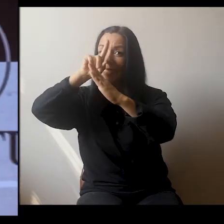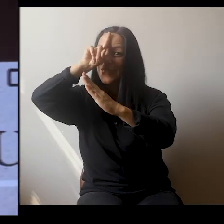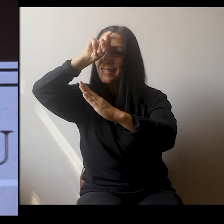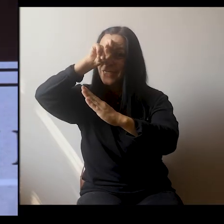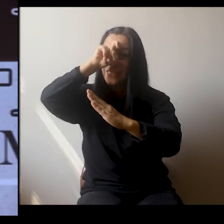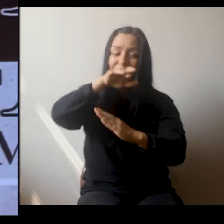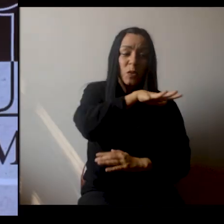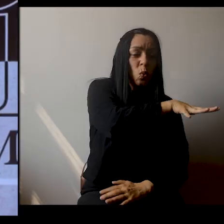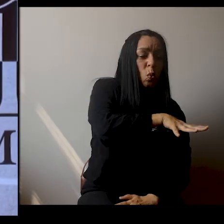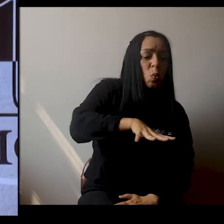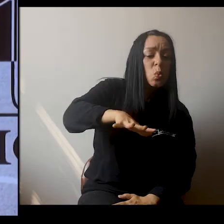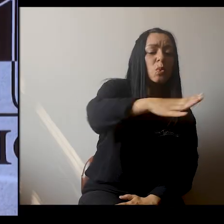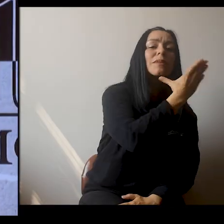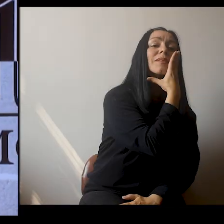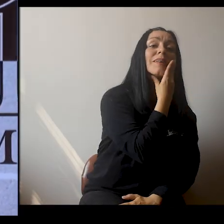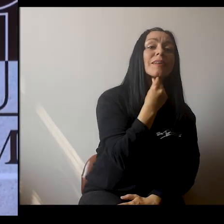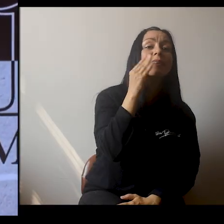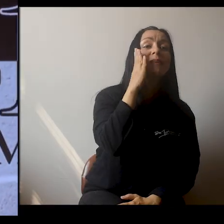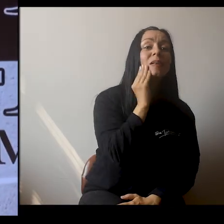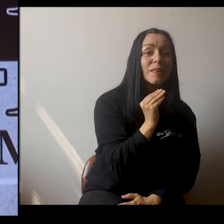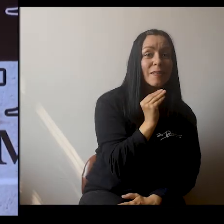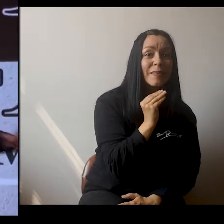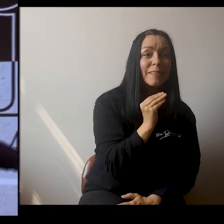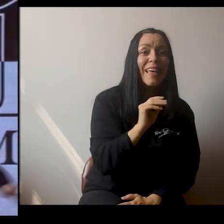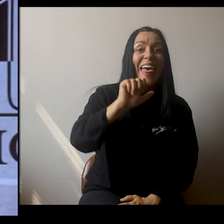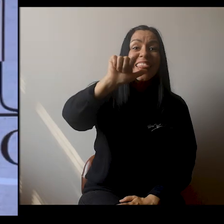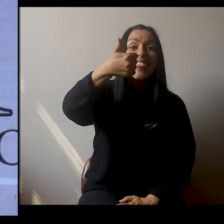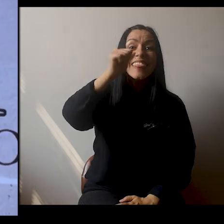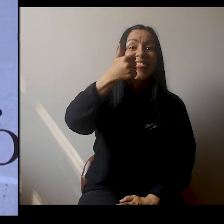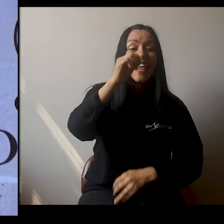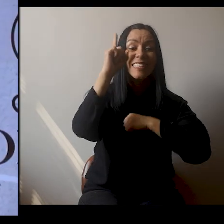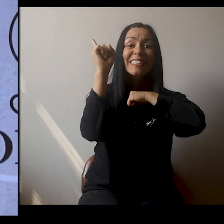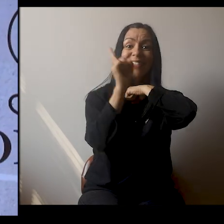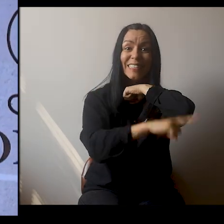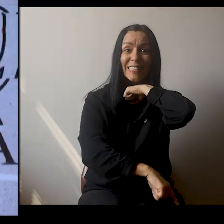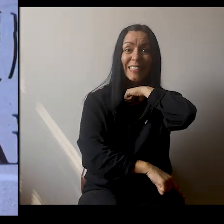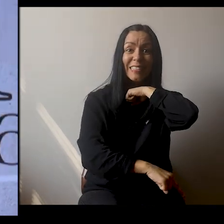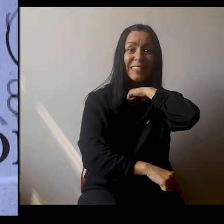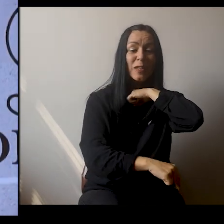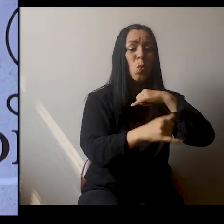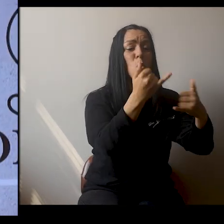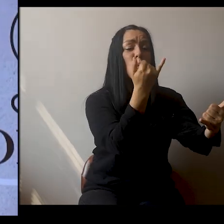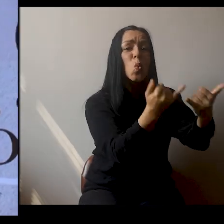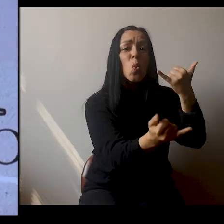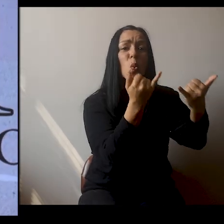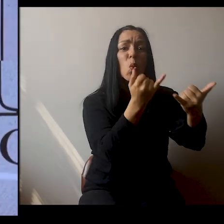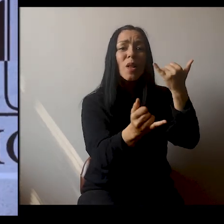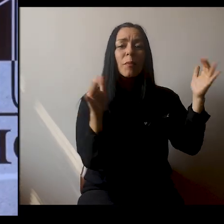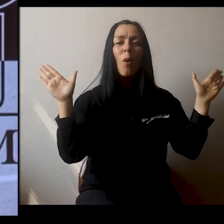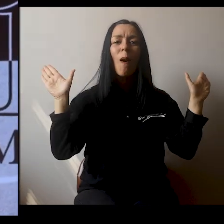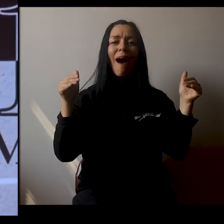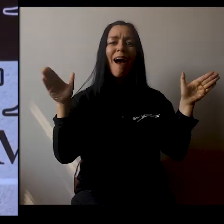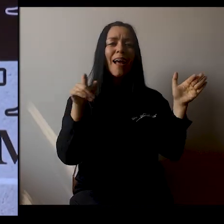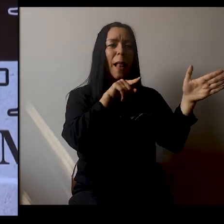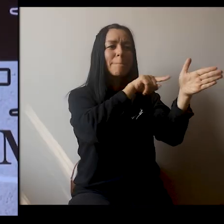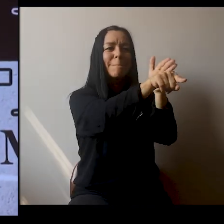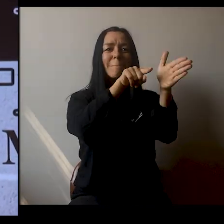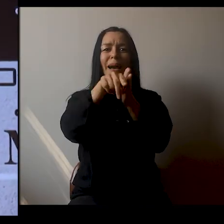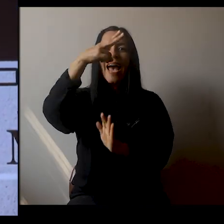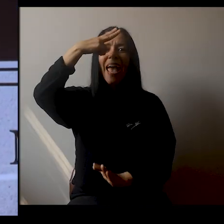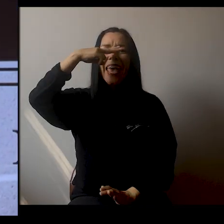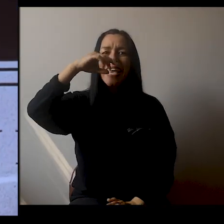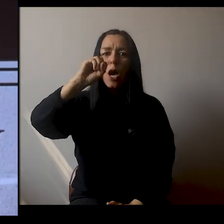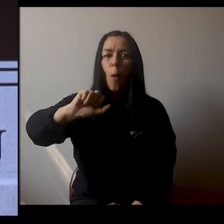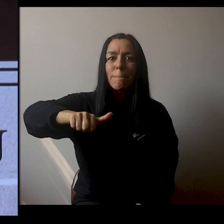esos israelitas cuando vino la última plaga, o más bien cuando vino el ángel que iba a